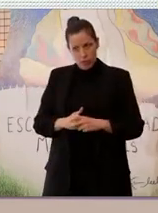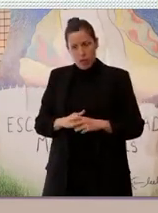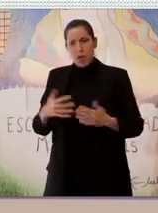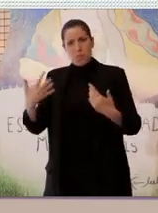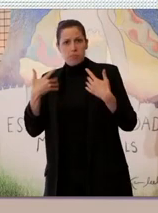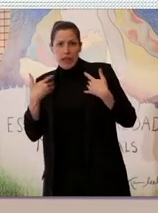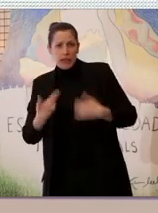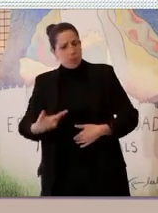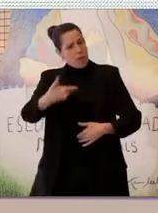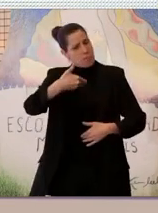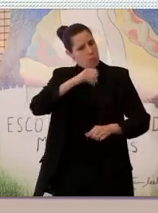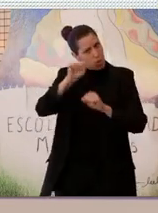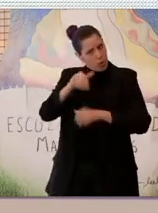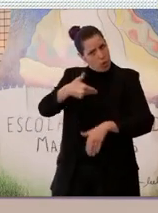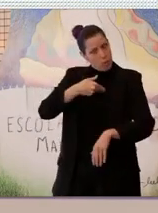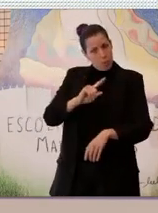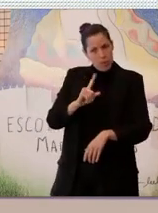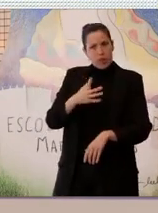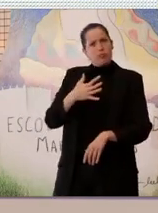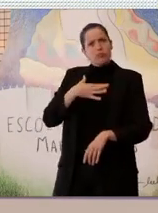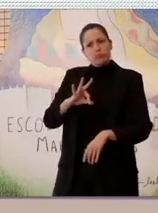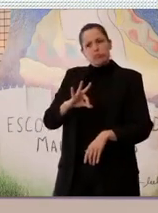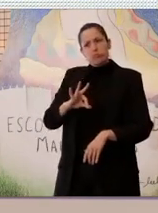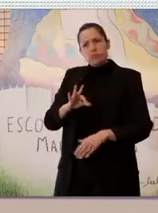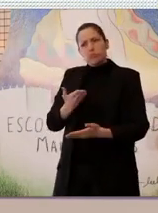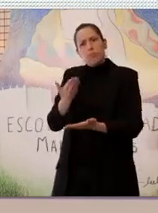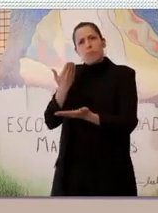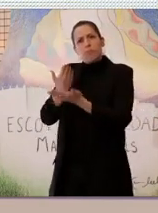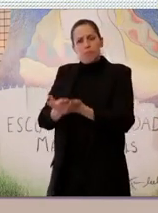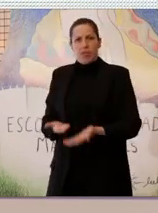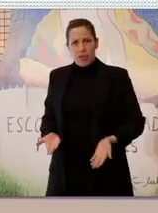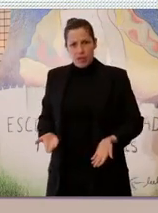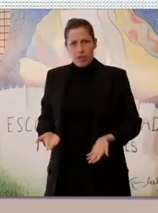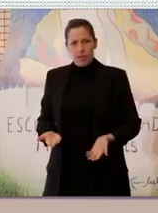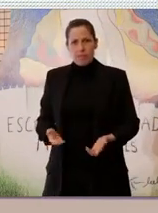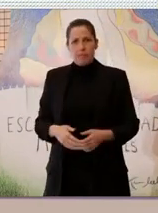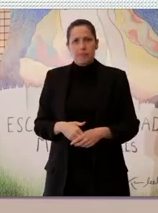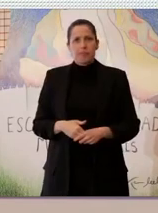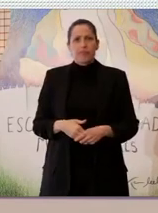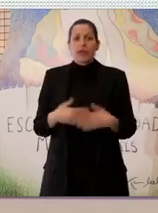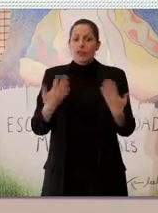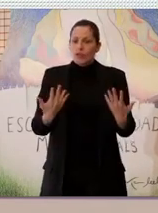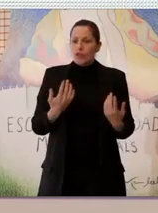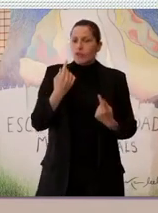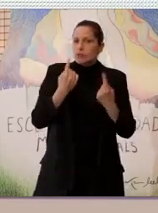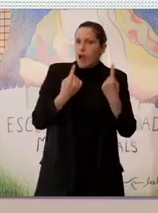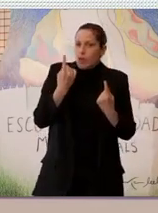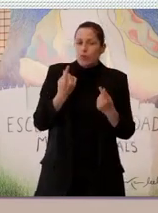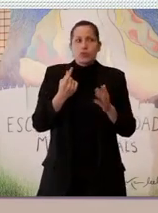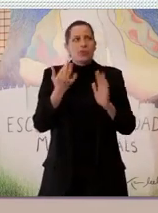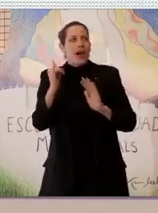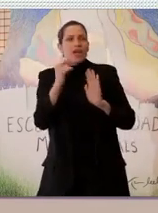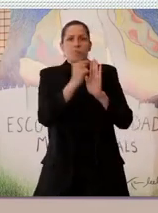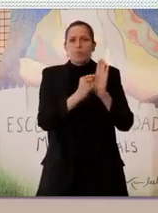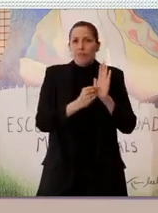Y además les dije, como teníamos muchos asuntos en los que había procedimientos vivos con medidas cautelares y alguno